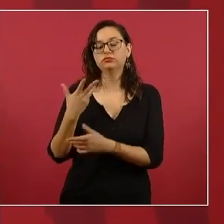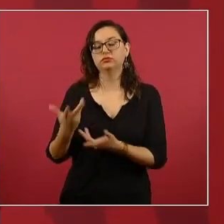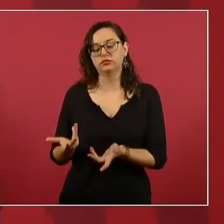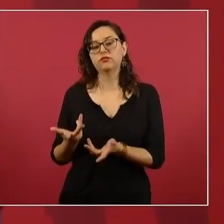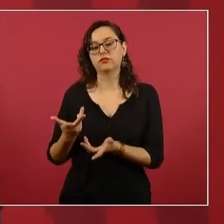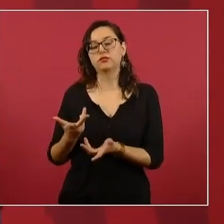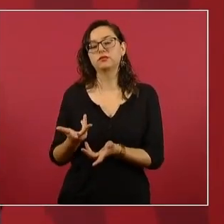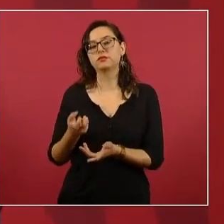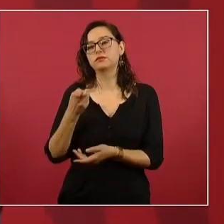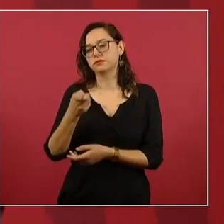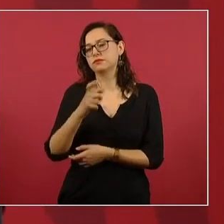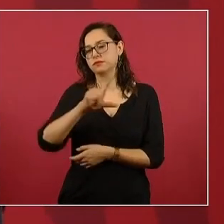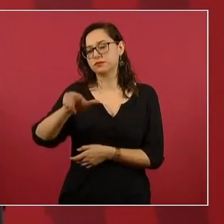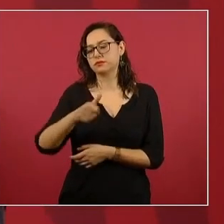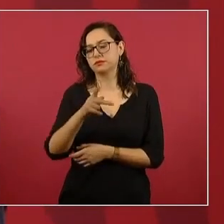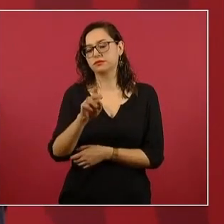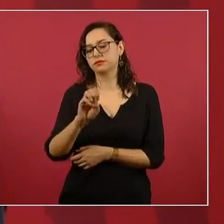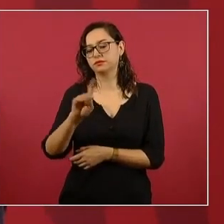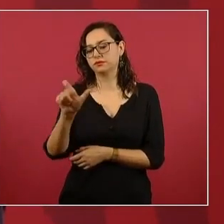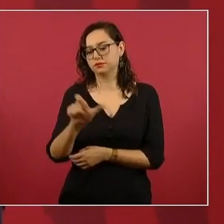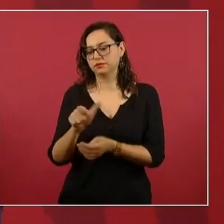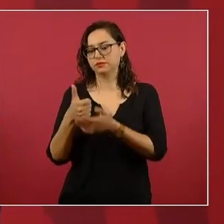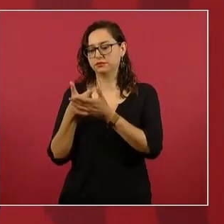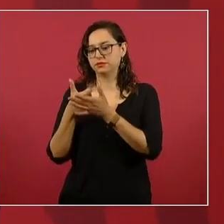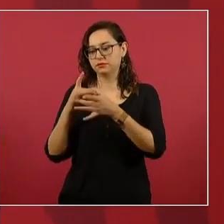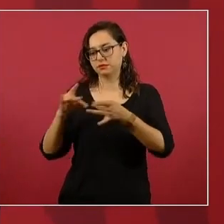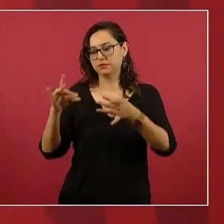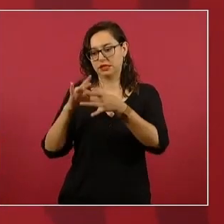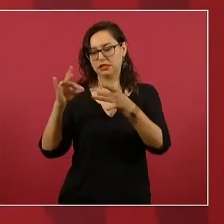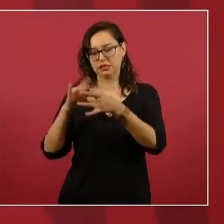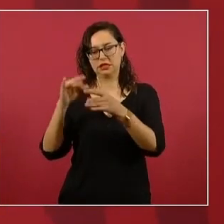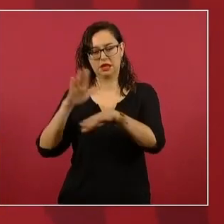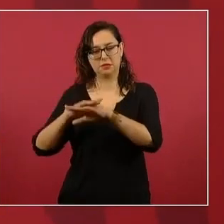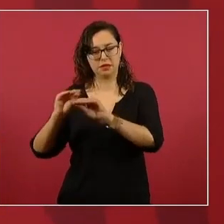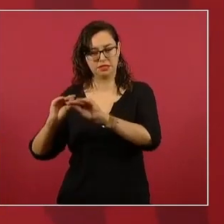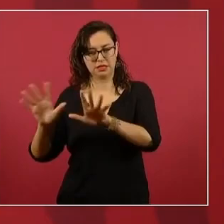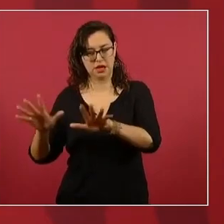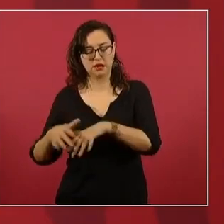Gas Bienestar, no solo es el precio, sino que van